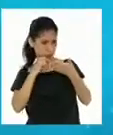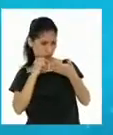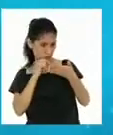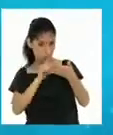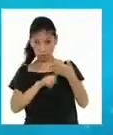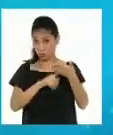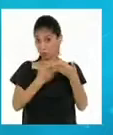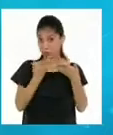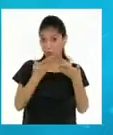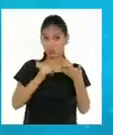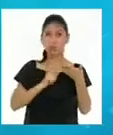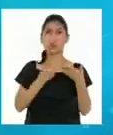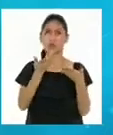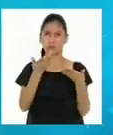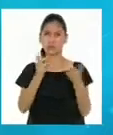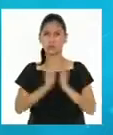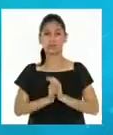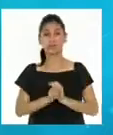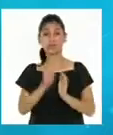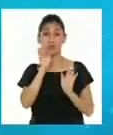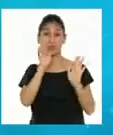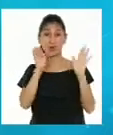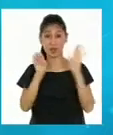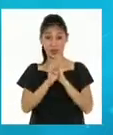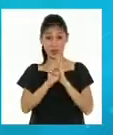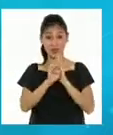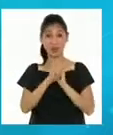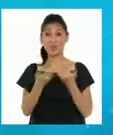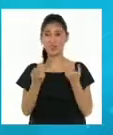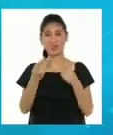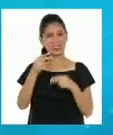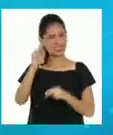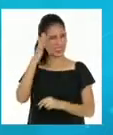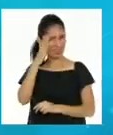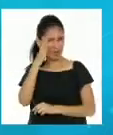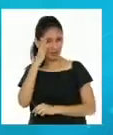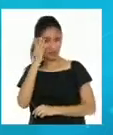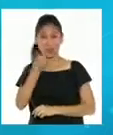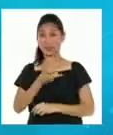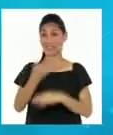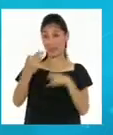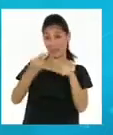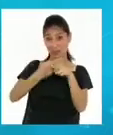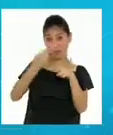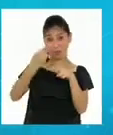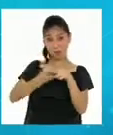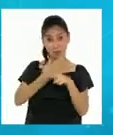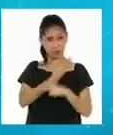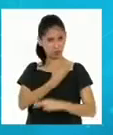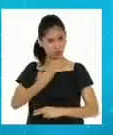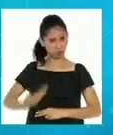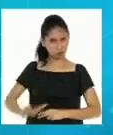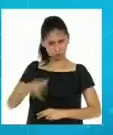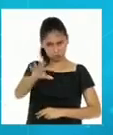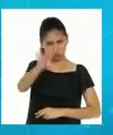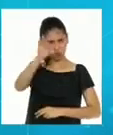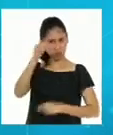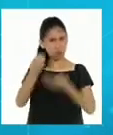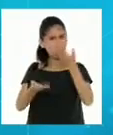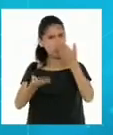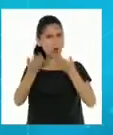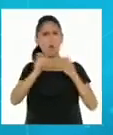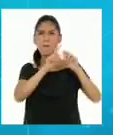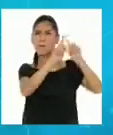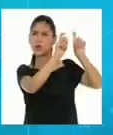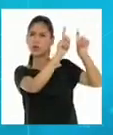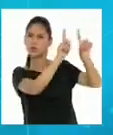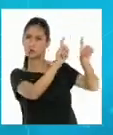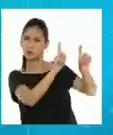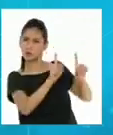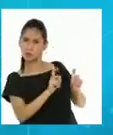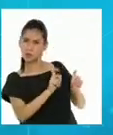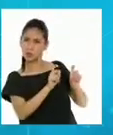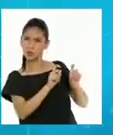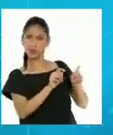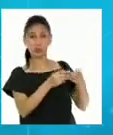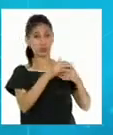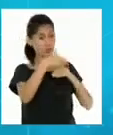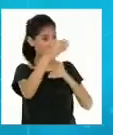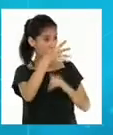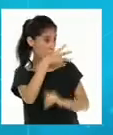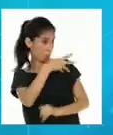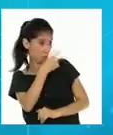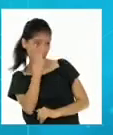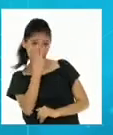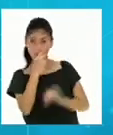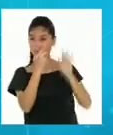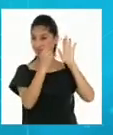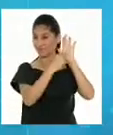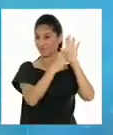probabilístico. En este caso, la selección es hecha por la o el investigador de manera subjetiva o por un tema de accesibilidad o conveniencia.